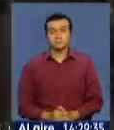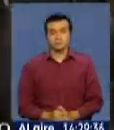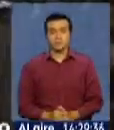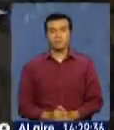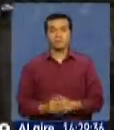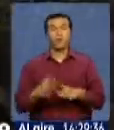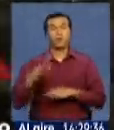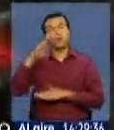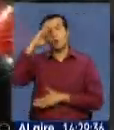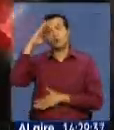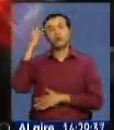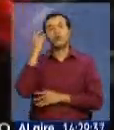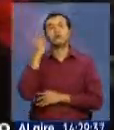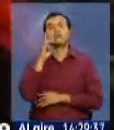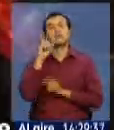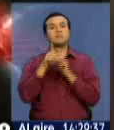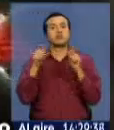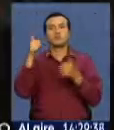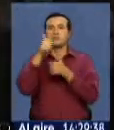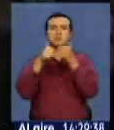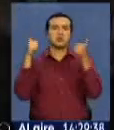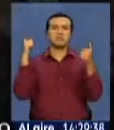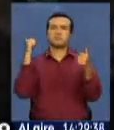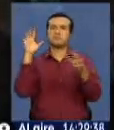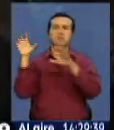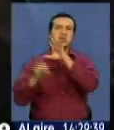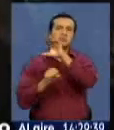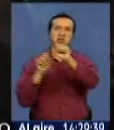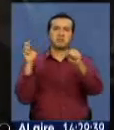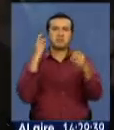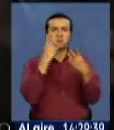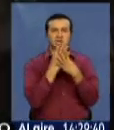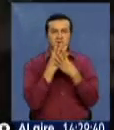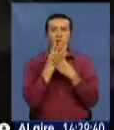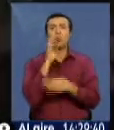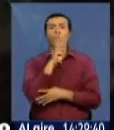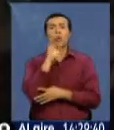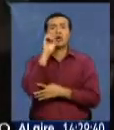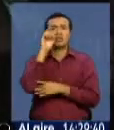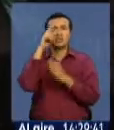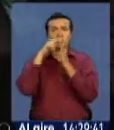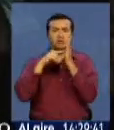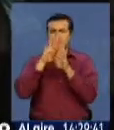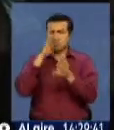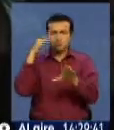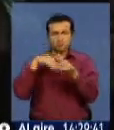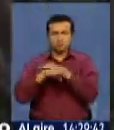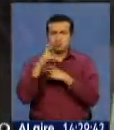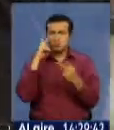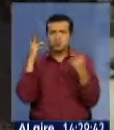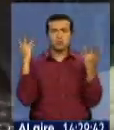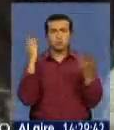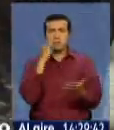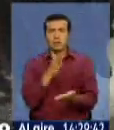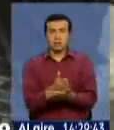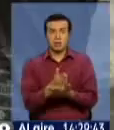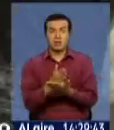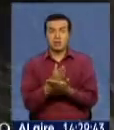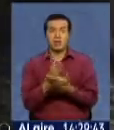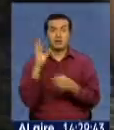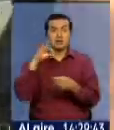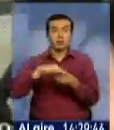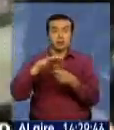La Guardia Civil ha detenido a 16 altos cargos del gobierno catalán y ha realizado más de 40 registros en una operación para frenar el